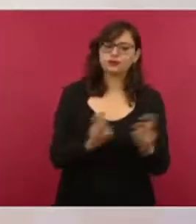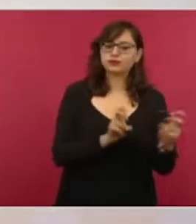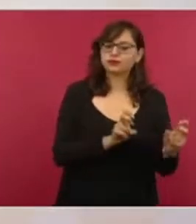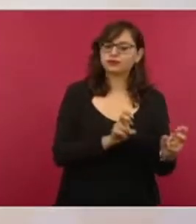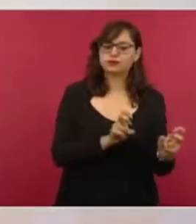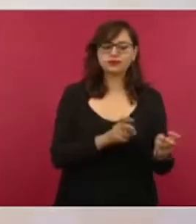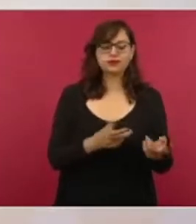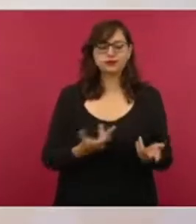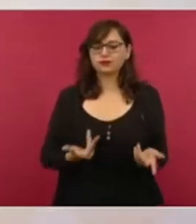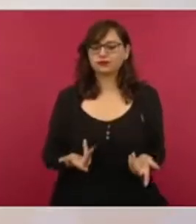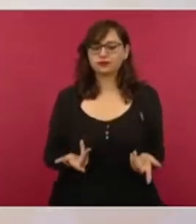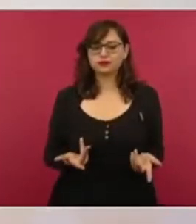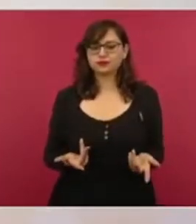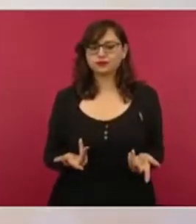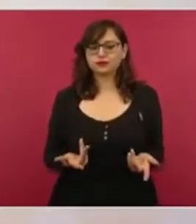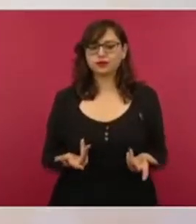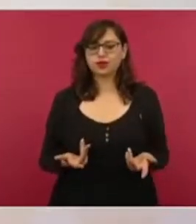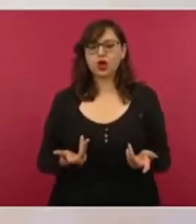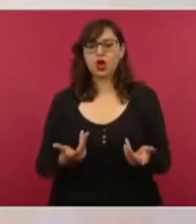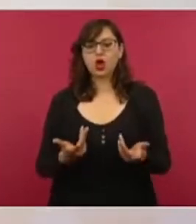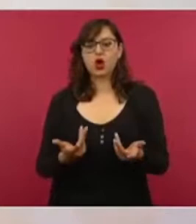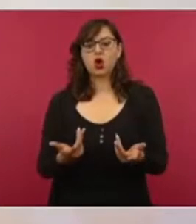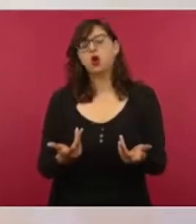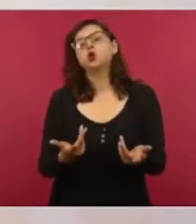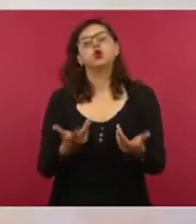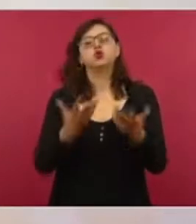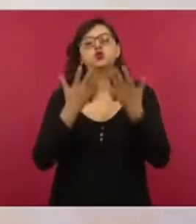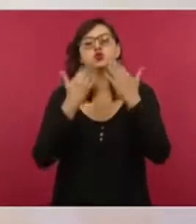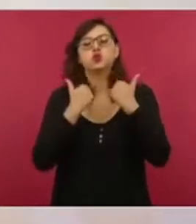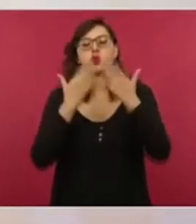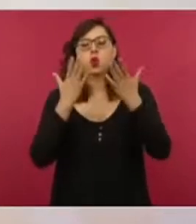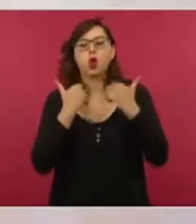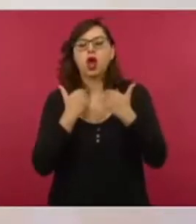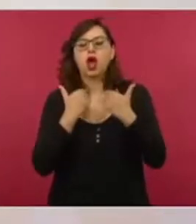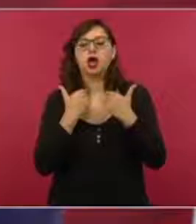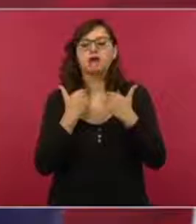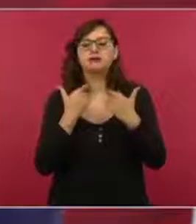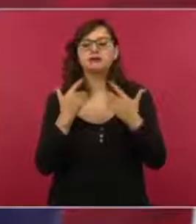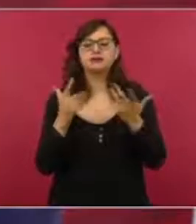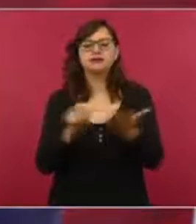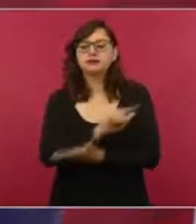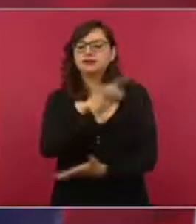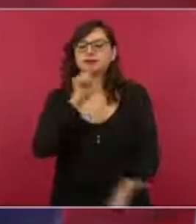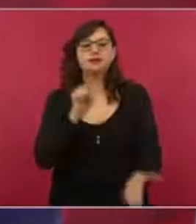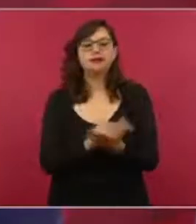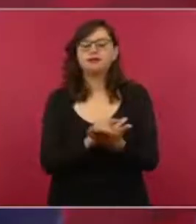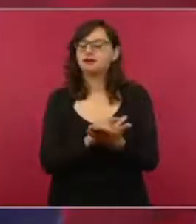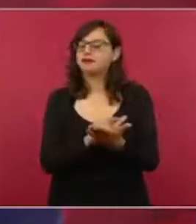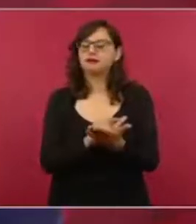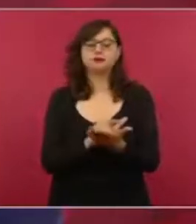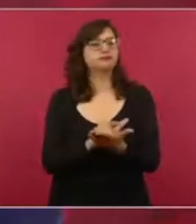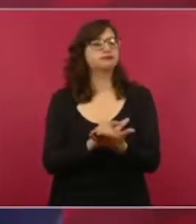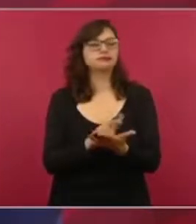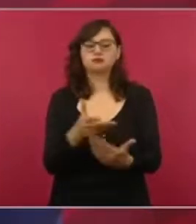simular, no se puede disfrazar de legalidad